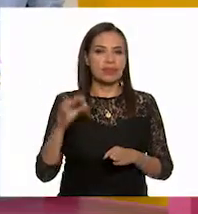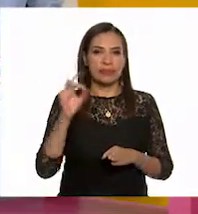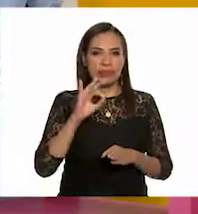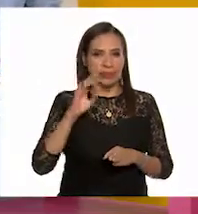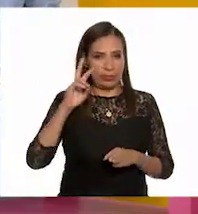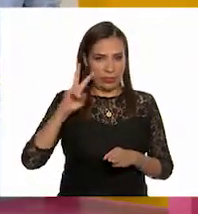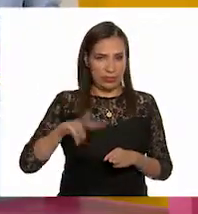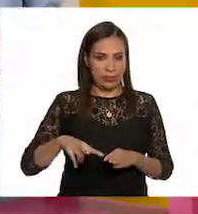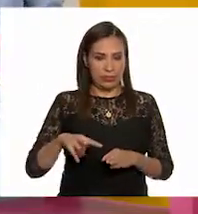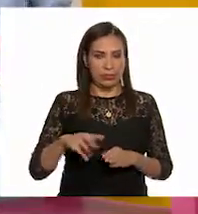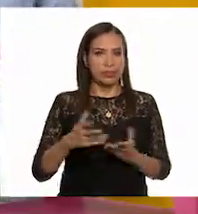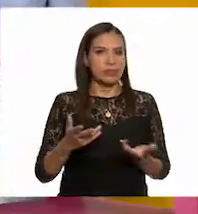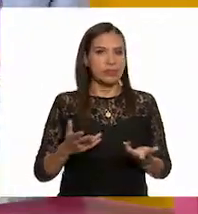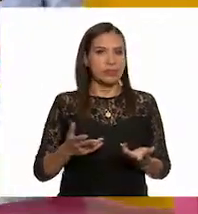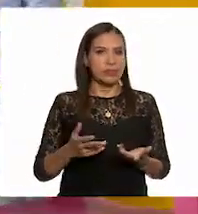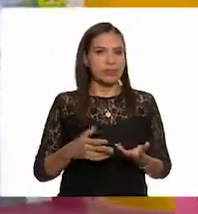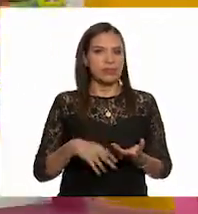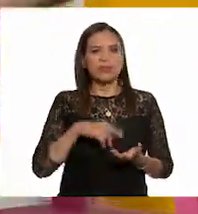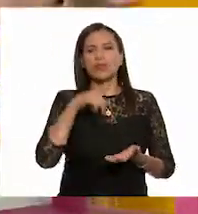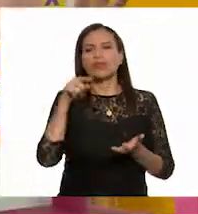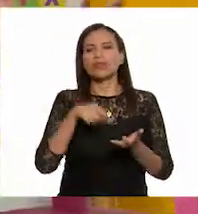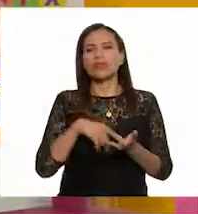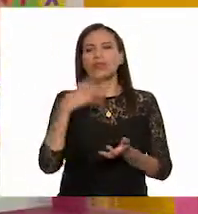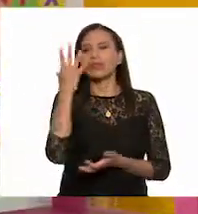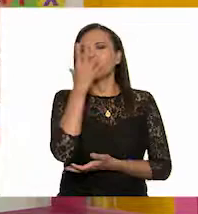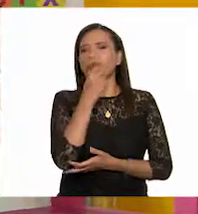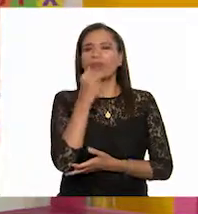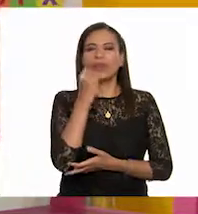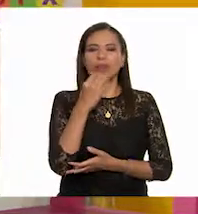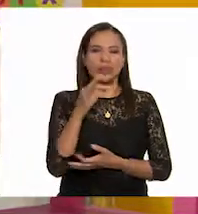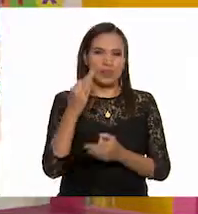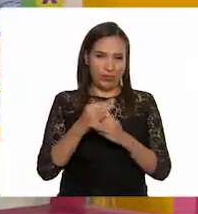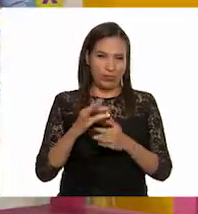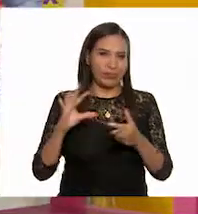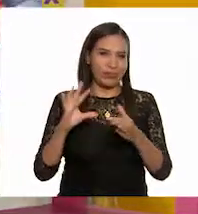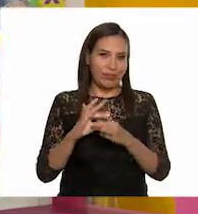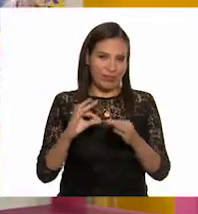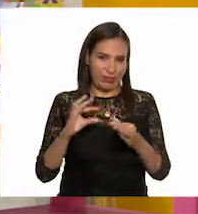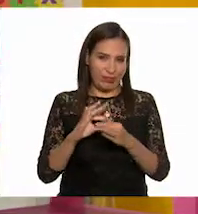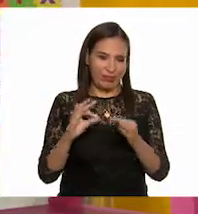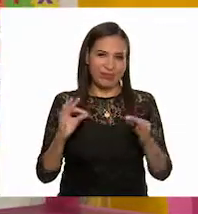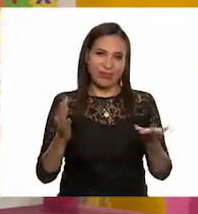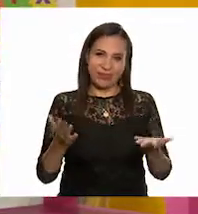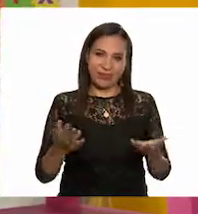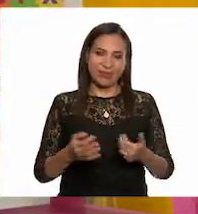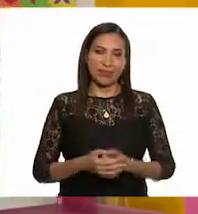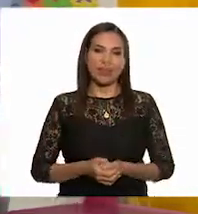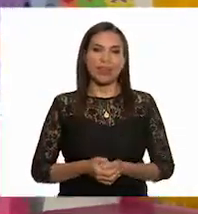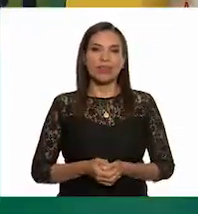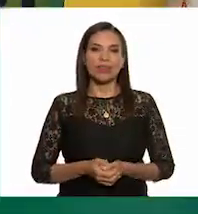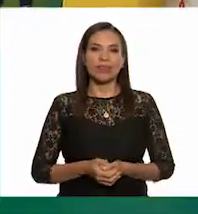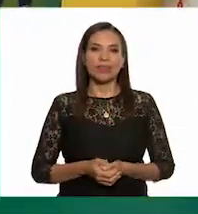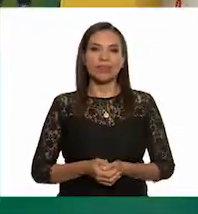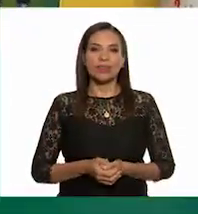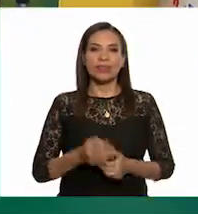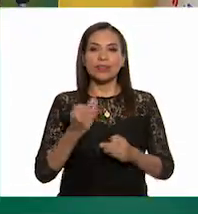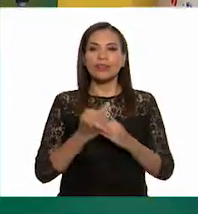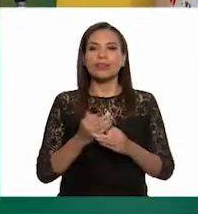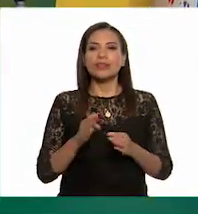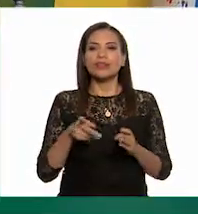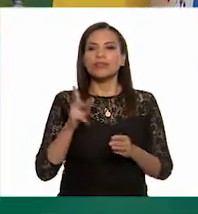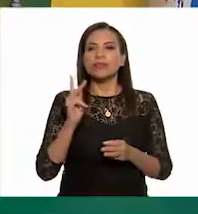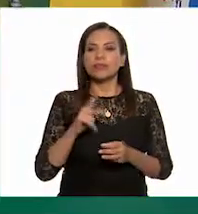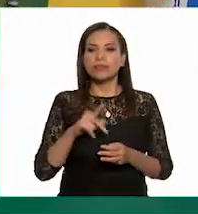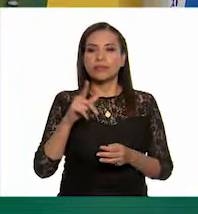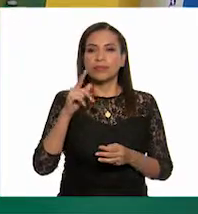si verdaderamente estuvieran en ese lugar del cuento motor del que estamos hablando? Oye, Héctor, ¿qué pasó? ¿Pero